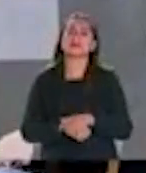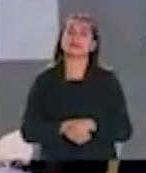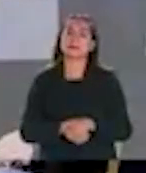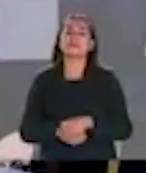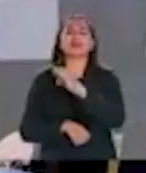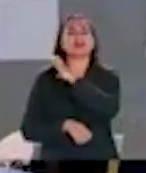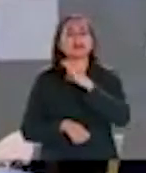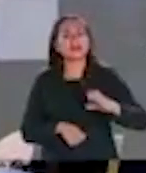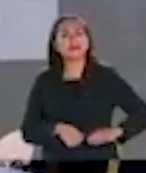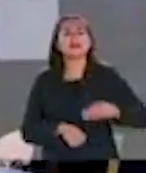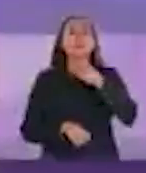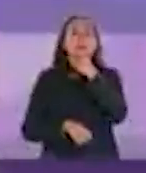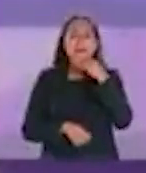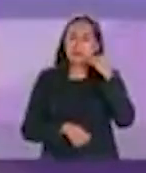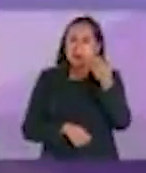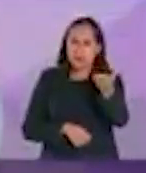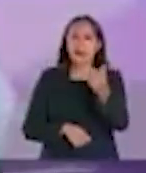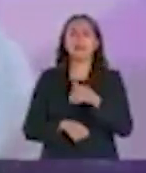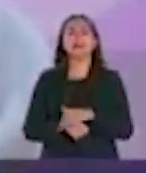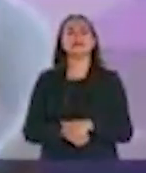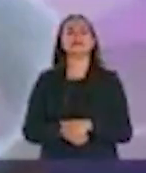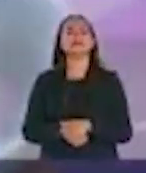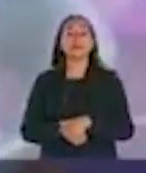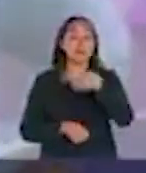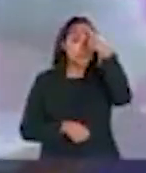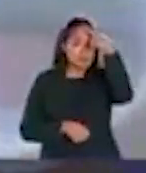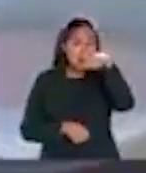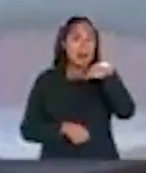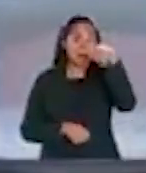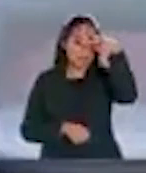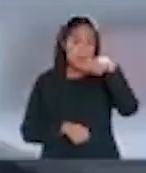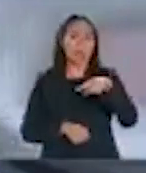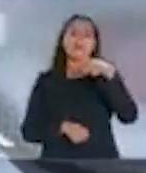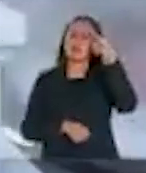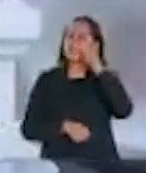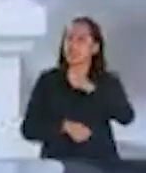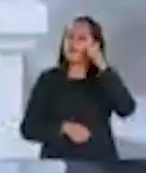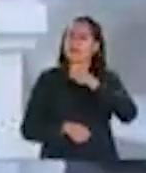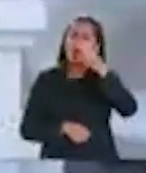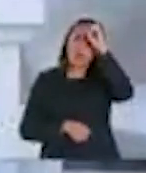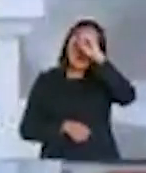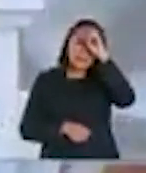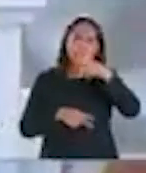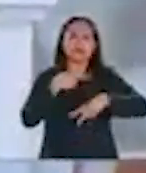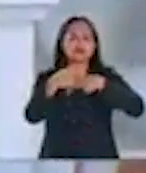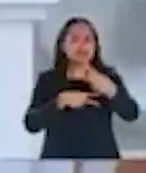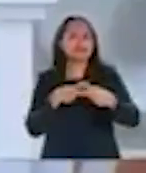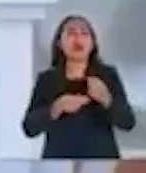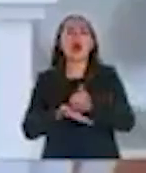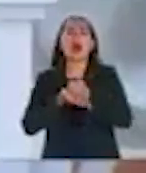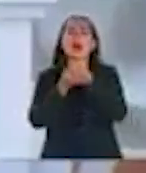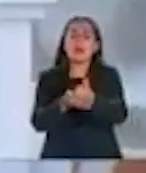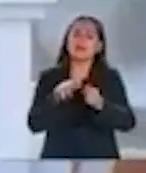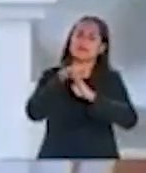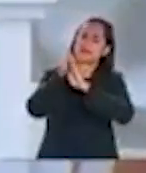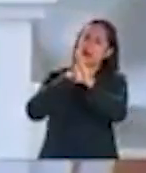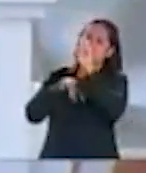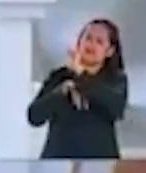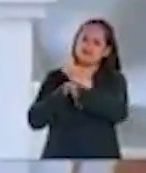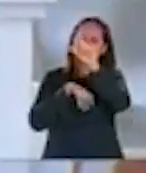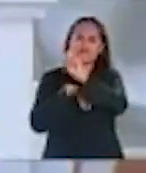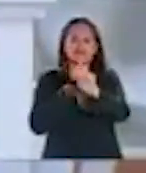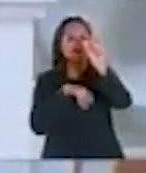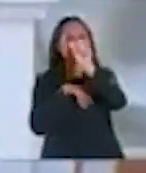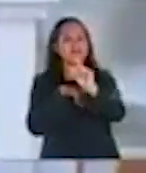global en donde méxico no tenga voz no hay un solo tema en donde nuestros migrantes no destaquen son muchas las